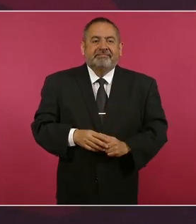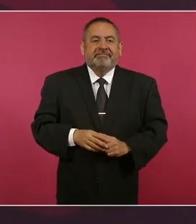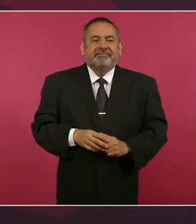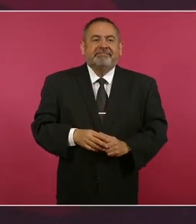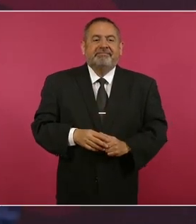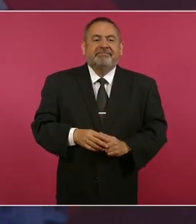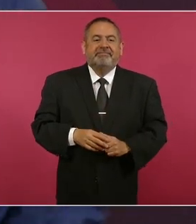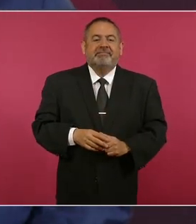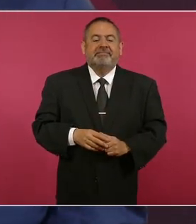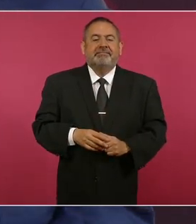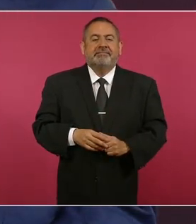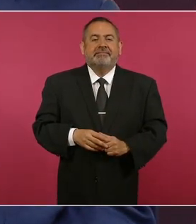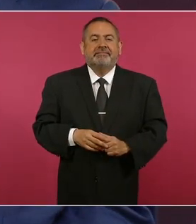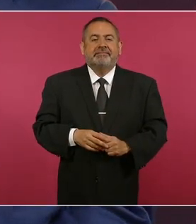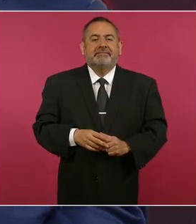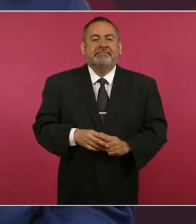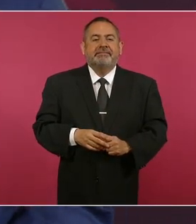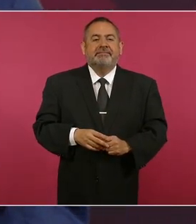Es para…